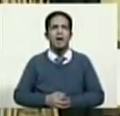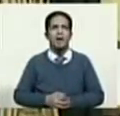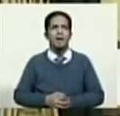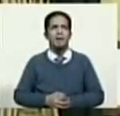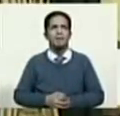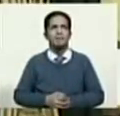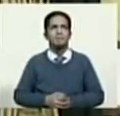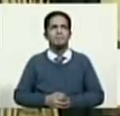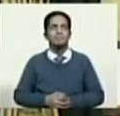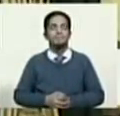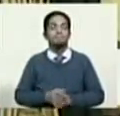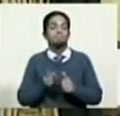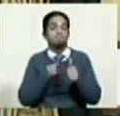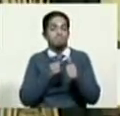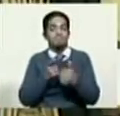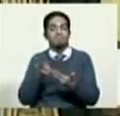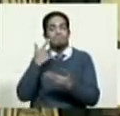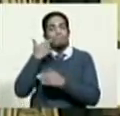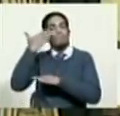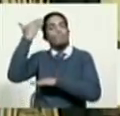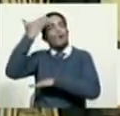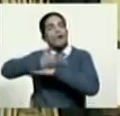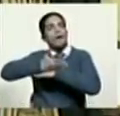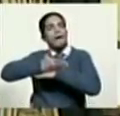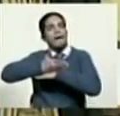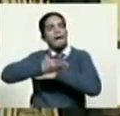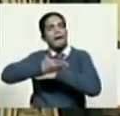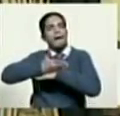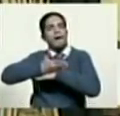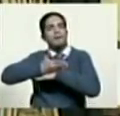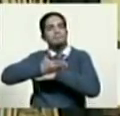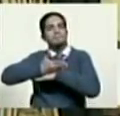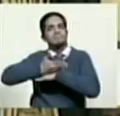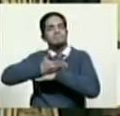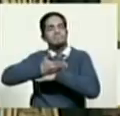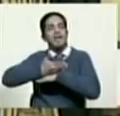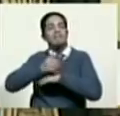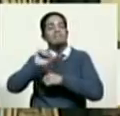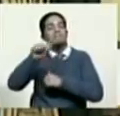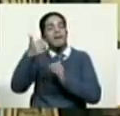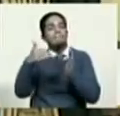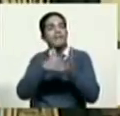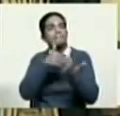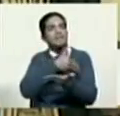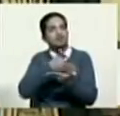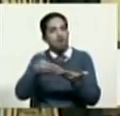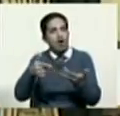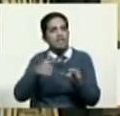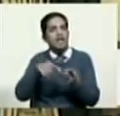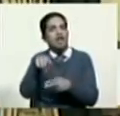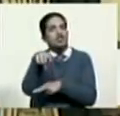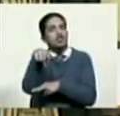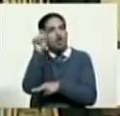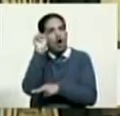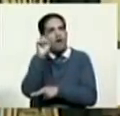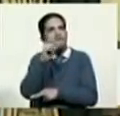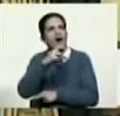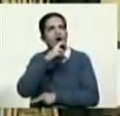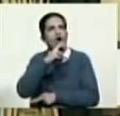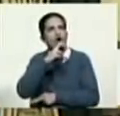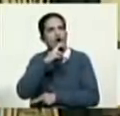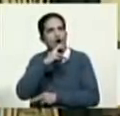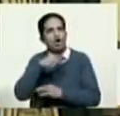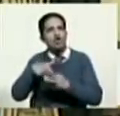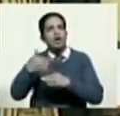Nos bloquean casi 10 mil millones de dólares en el mundo. Nos roban el oro. Nos